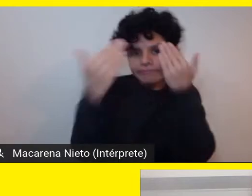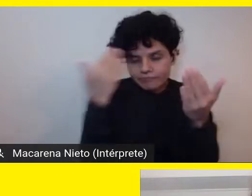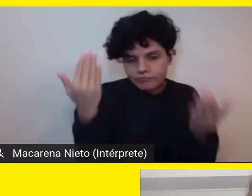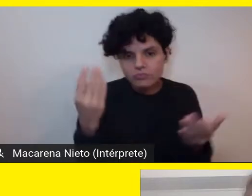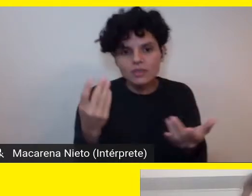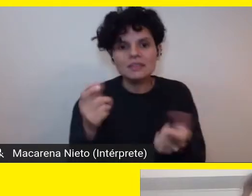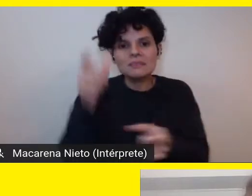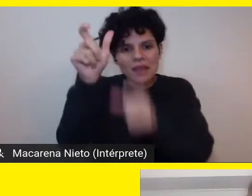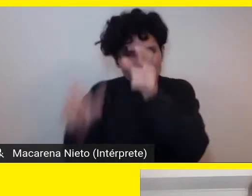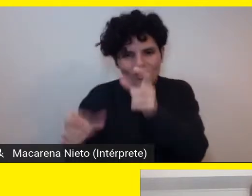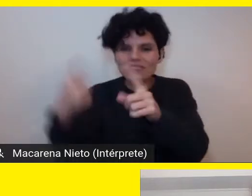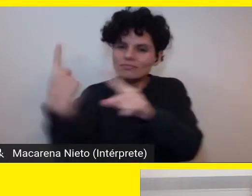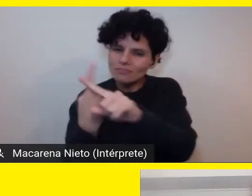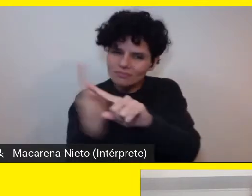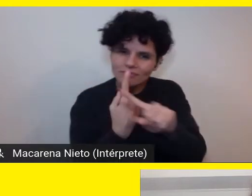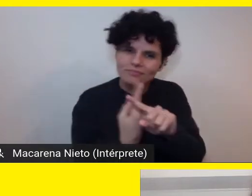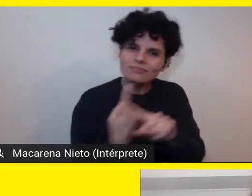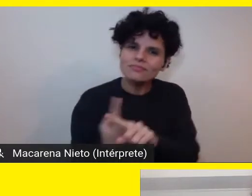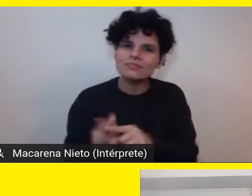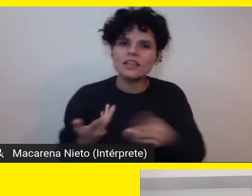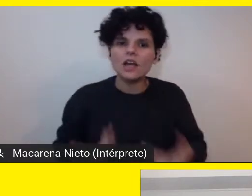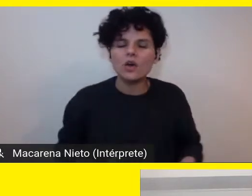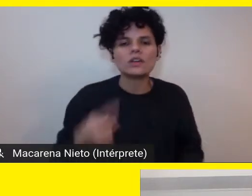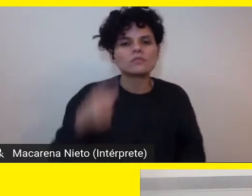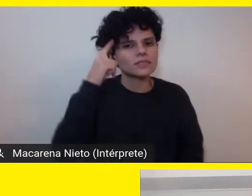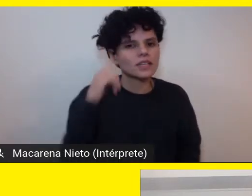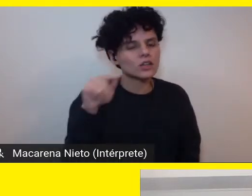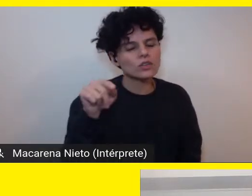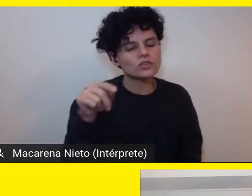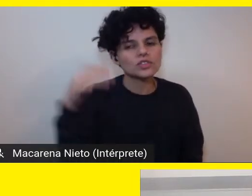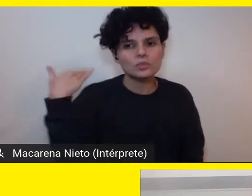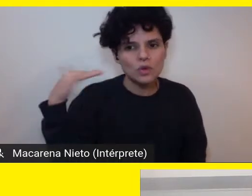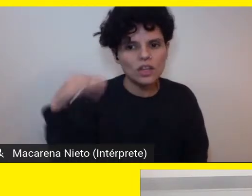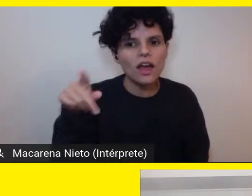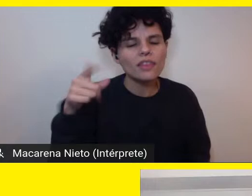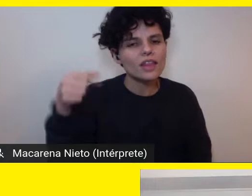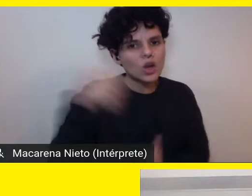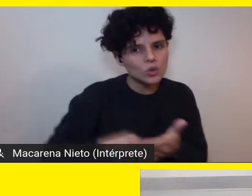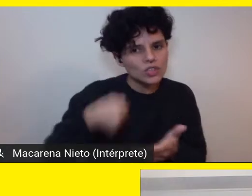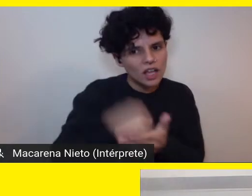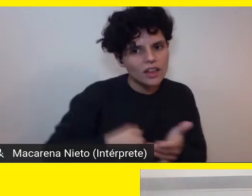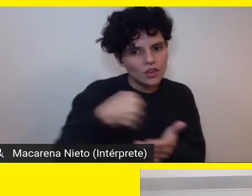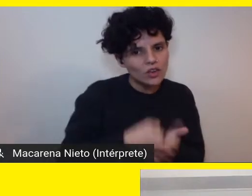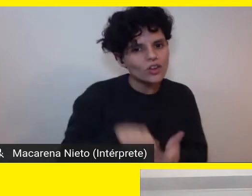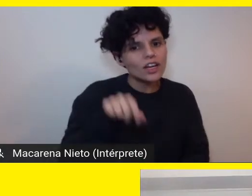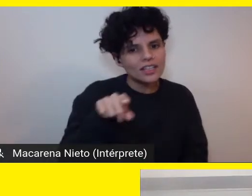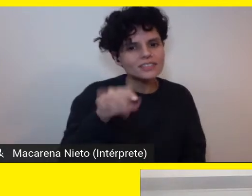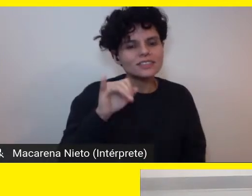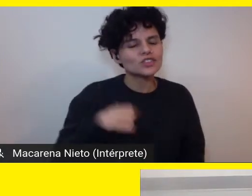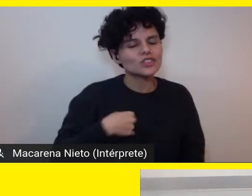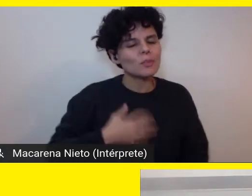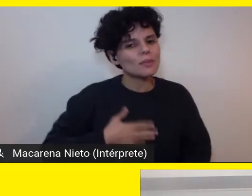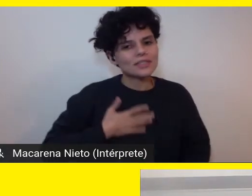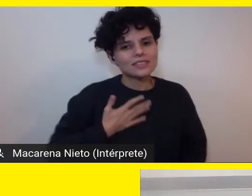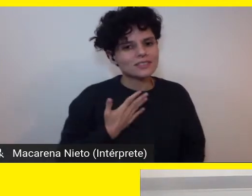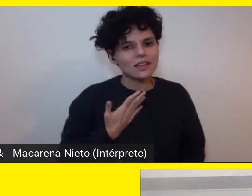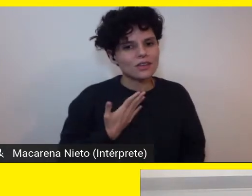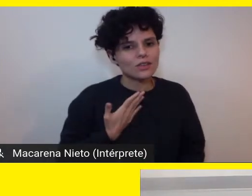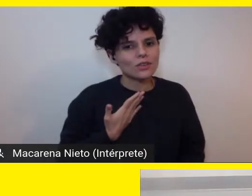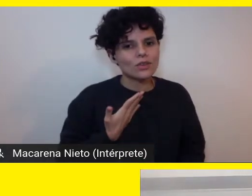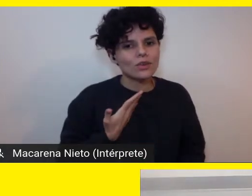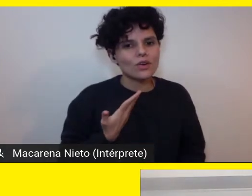con quien tengo la oportunidad de compartir. Creo que son todas luchadoras muy admirables en sus distintas áreas y de verdad me siento muy afortunada de poder